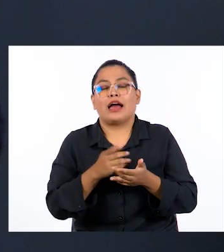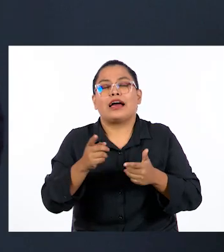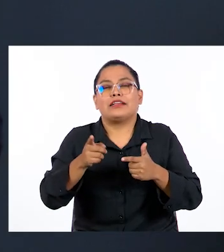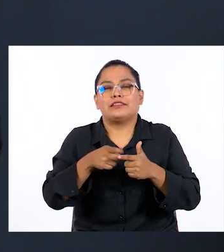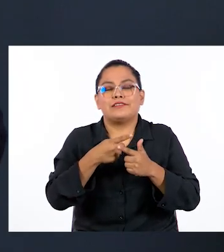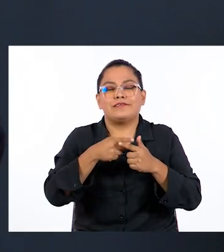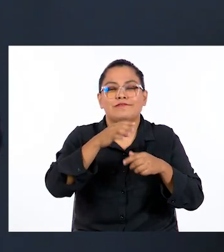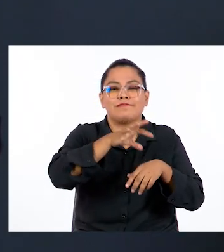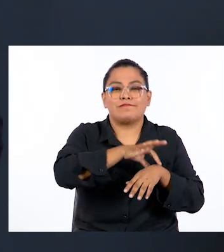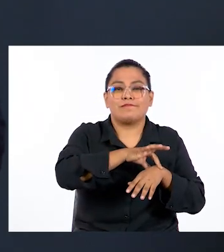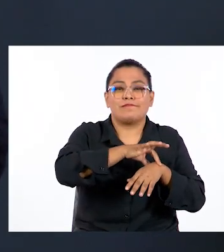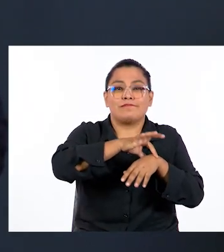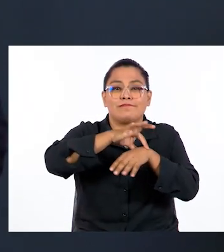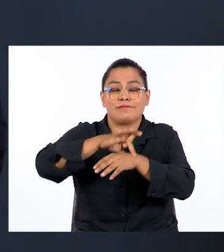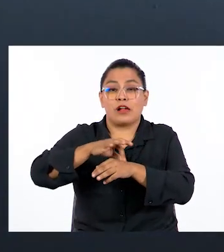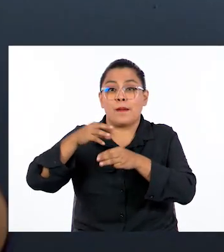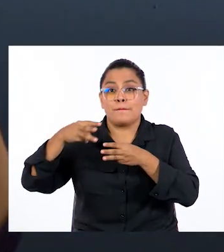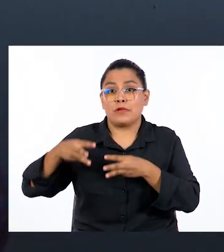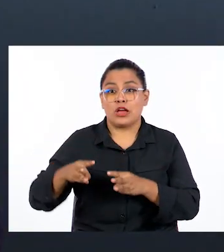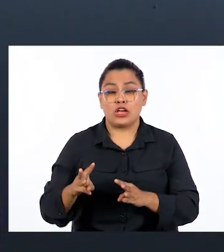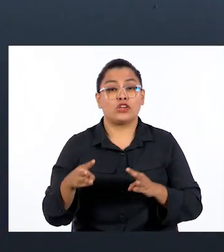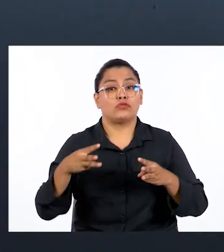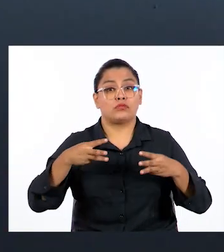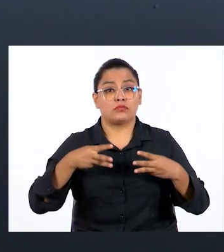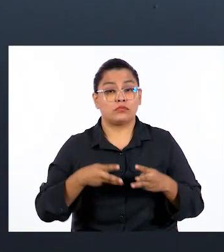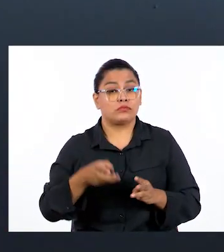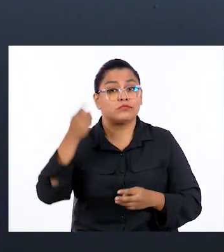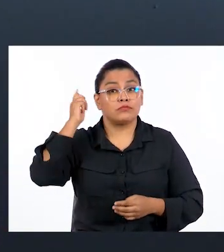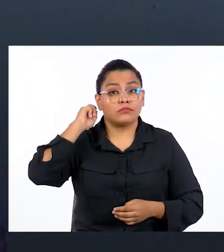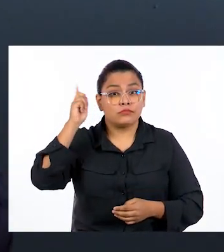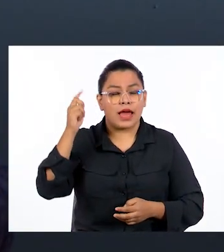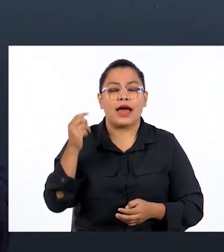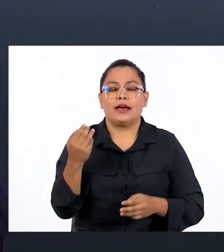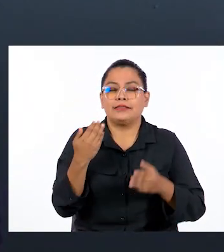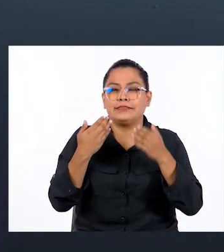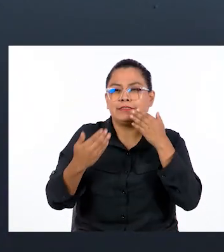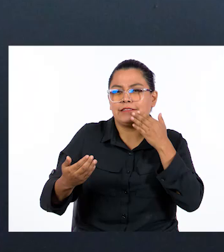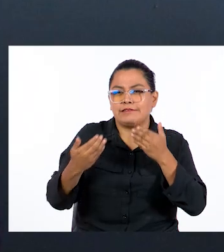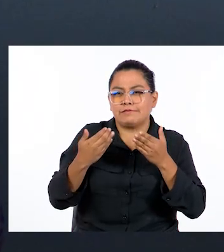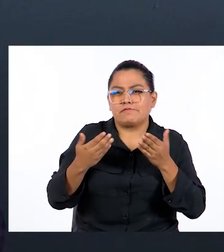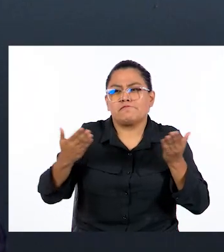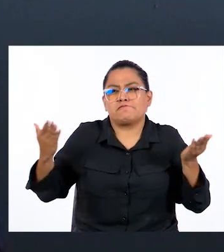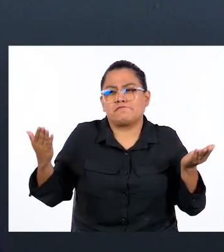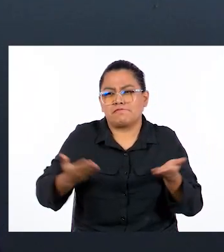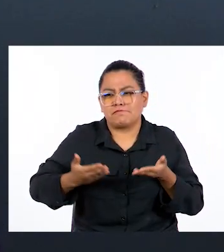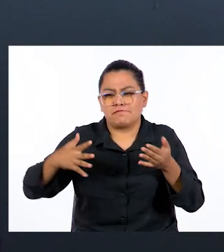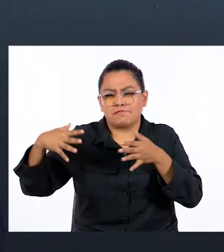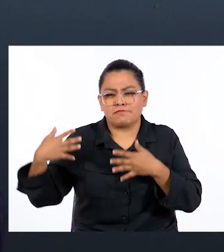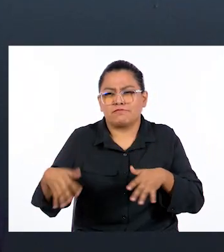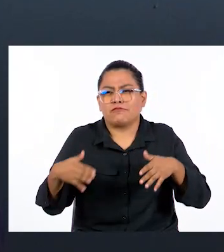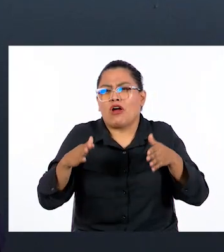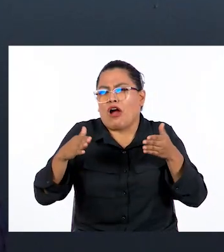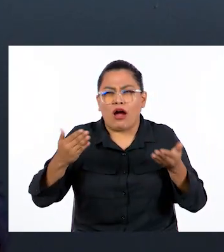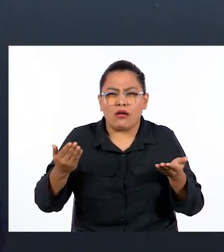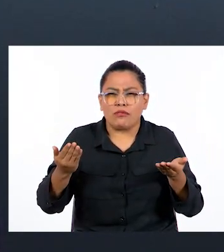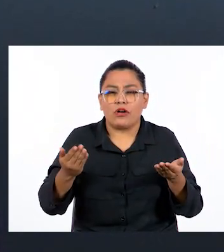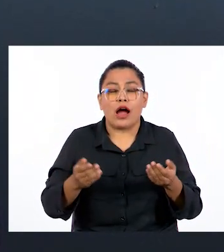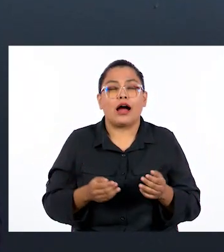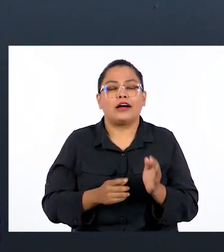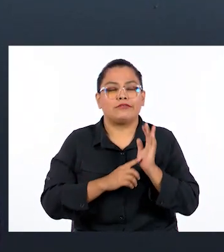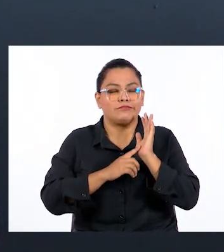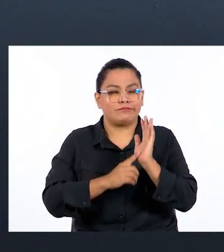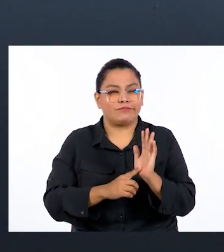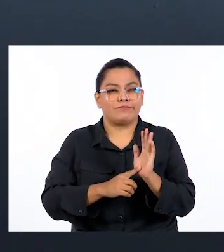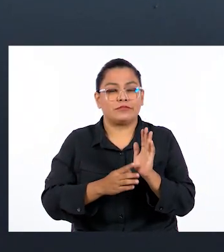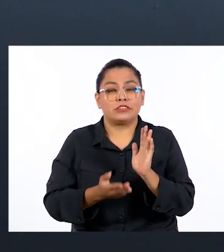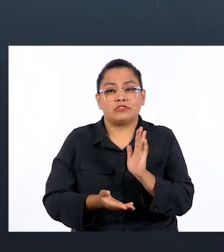guía metodológica para el docente. Esta nos orienta cómo debemos ejecutar las actividades que se van a